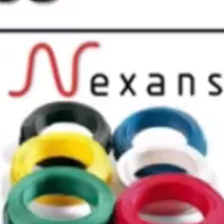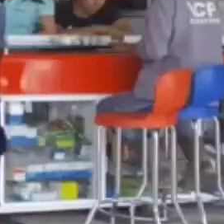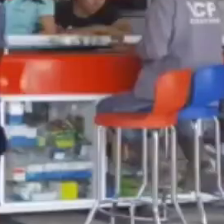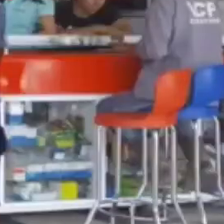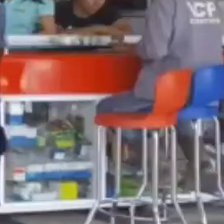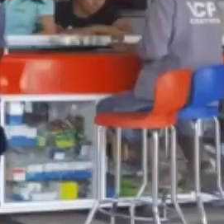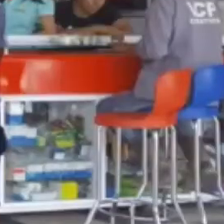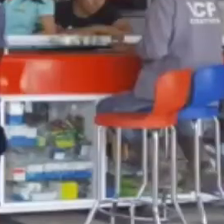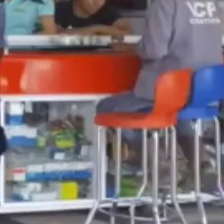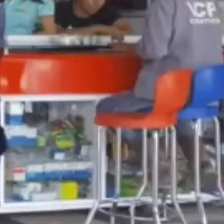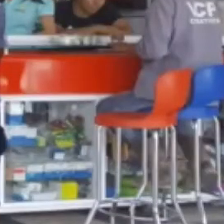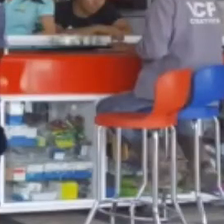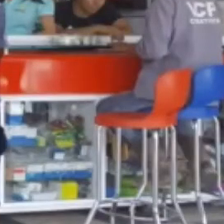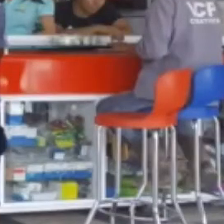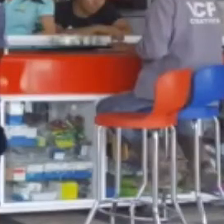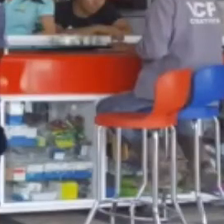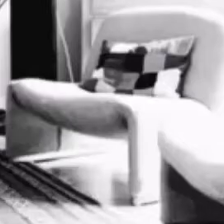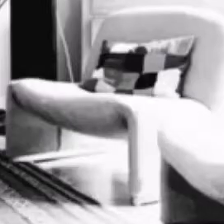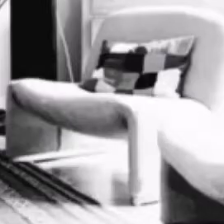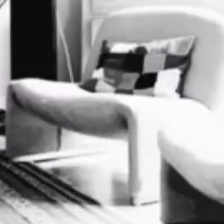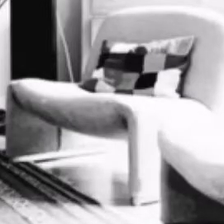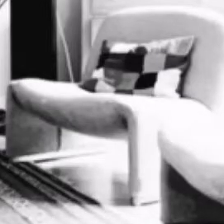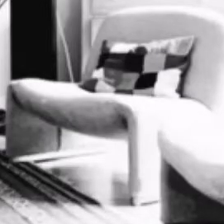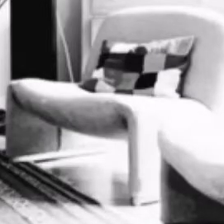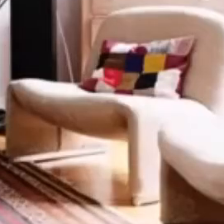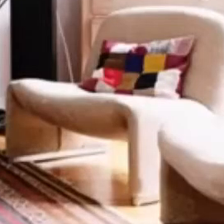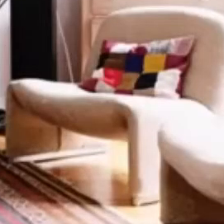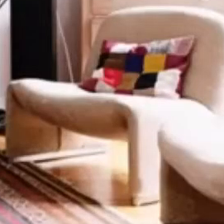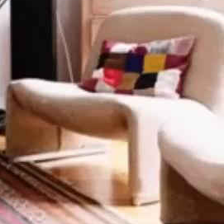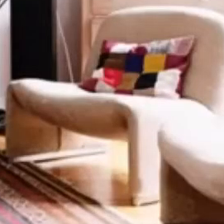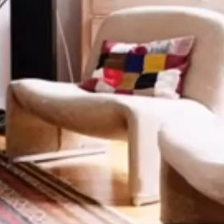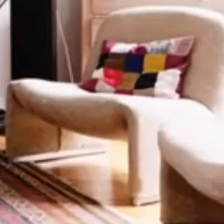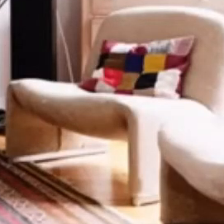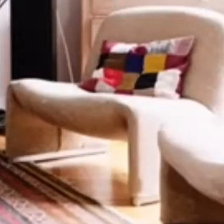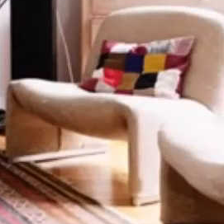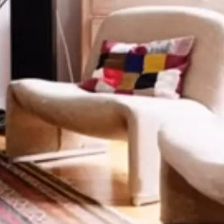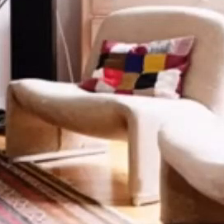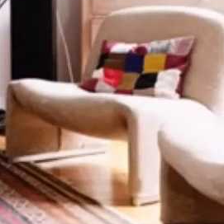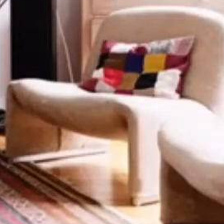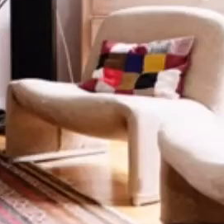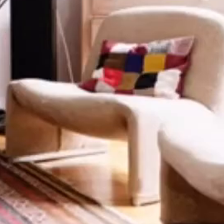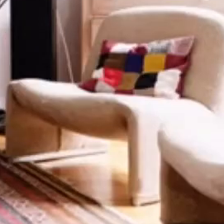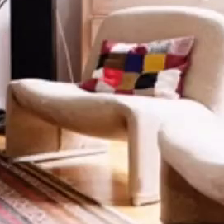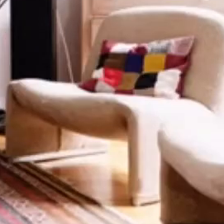calidad. En materiales eléctricos. Electrofer, ilumina tu vida.